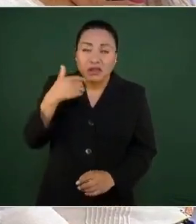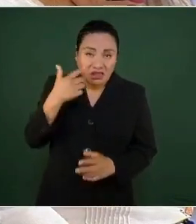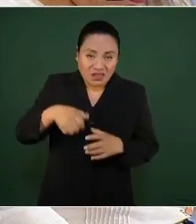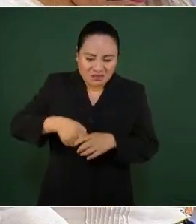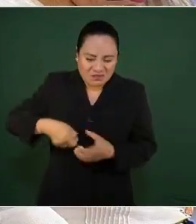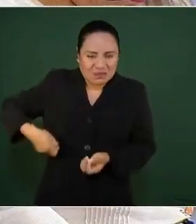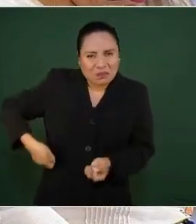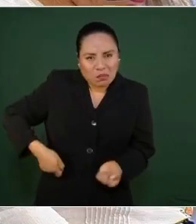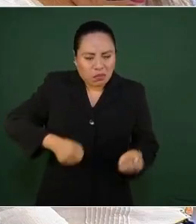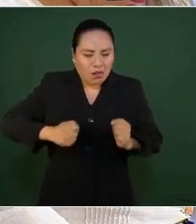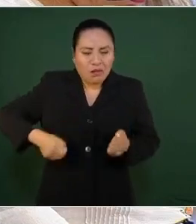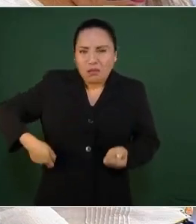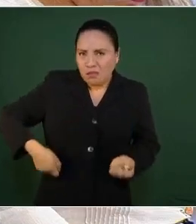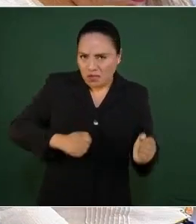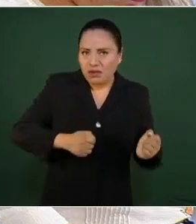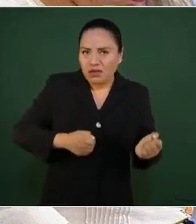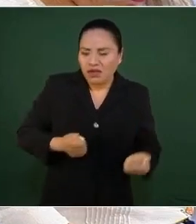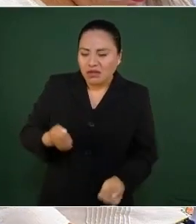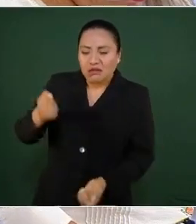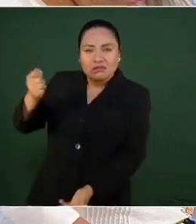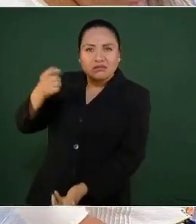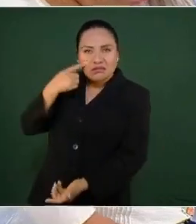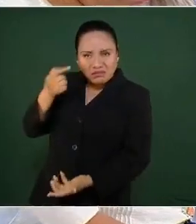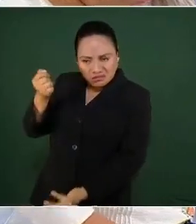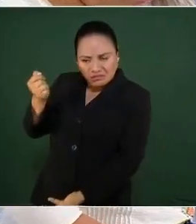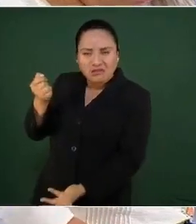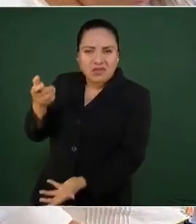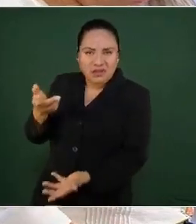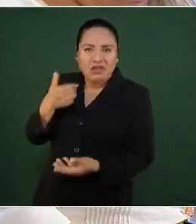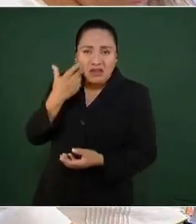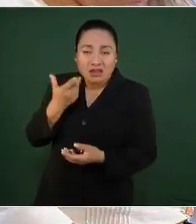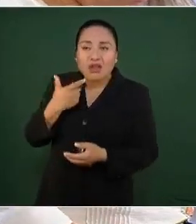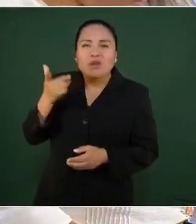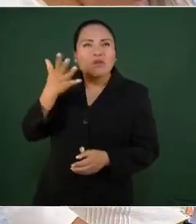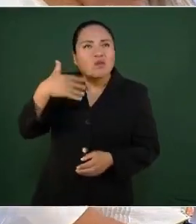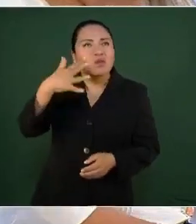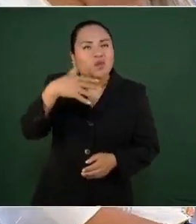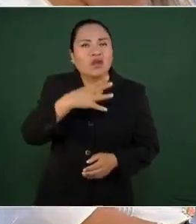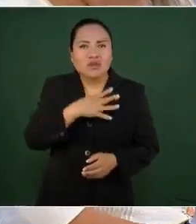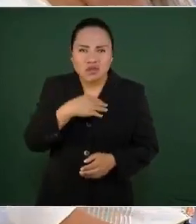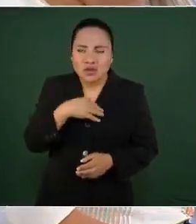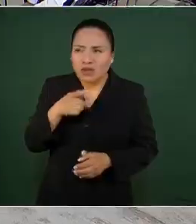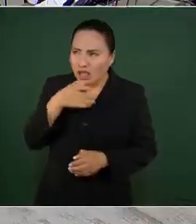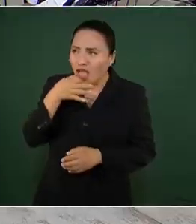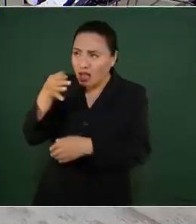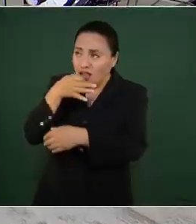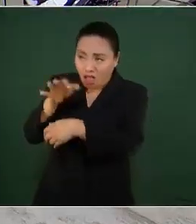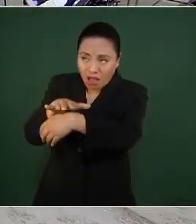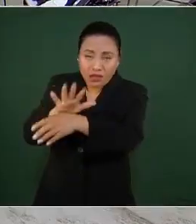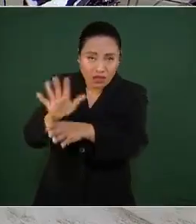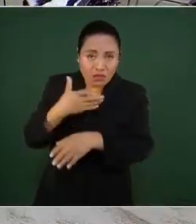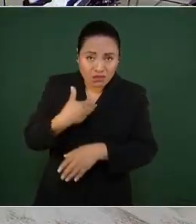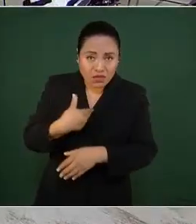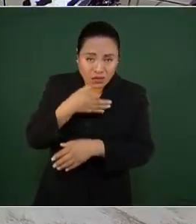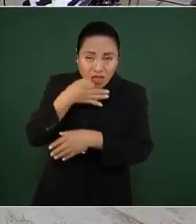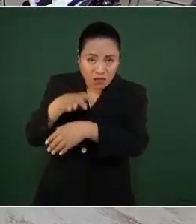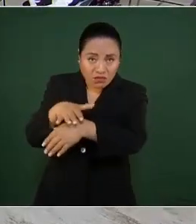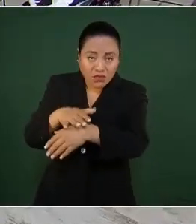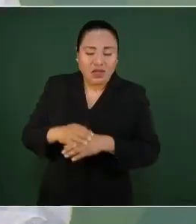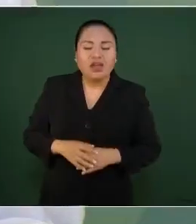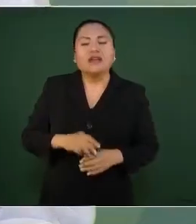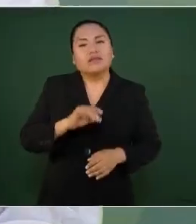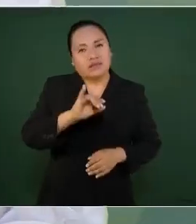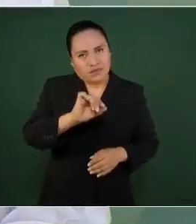con la que dice que busca a sus hijos. ¿Le informaron sobre este encuentro? ¿Usted la, sí, usted sí, la recibiría? Pero